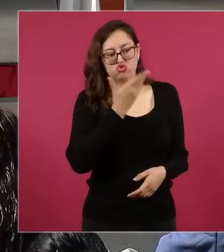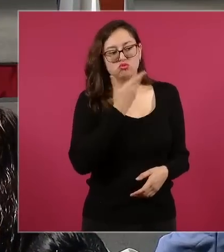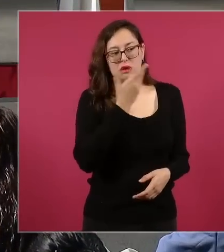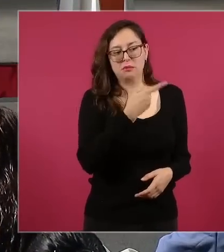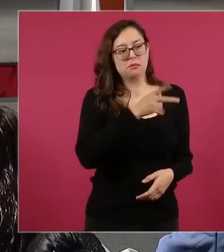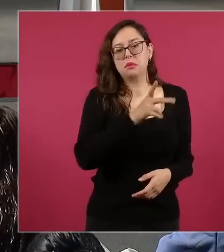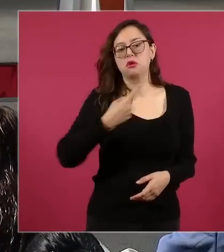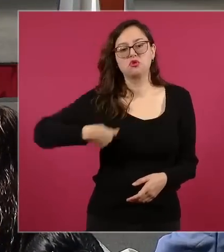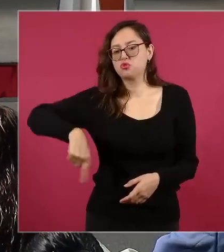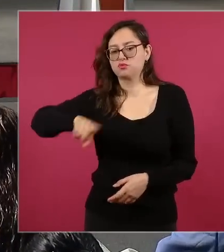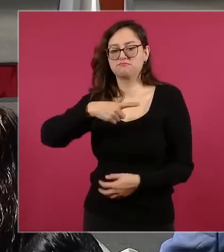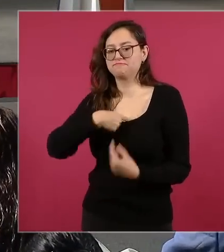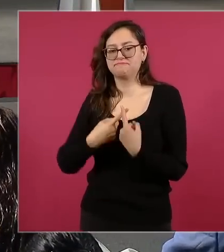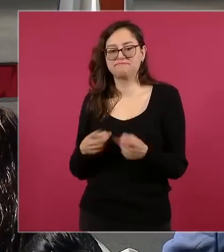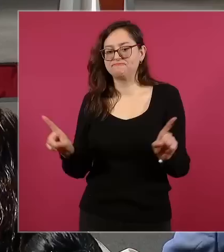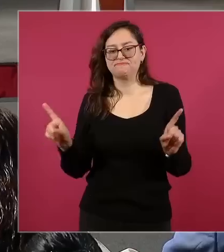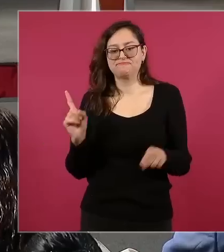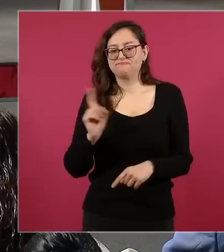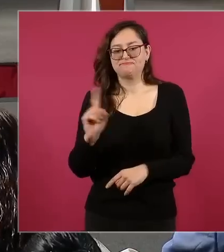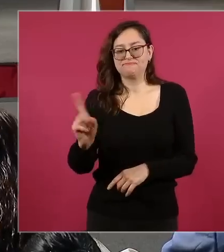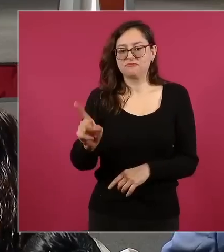pero no